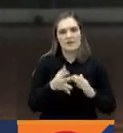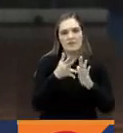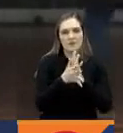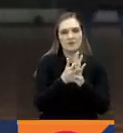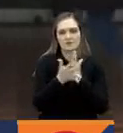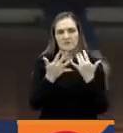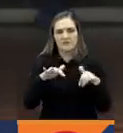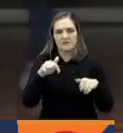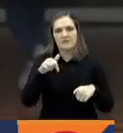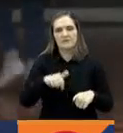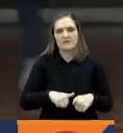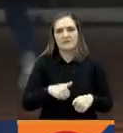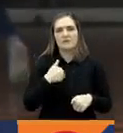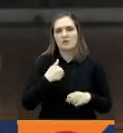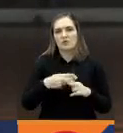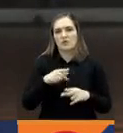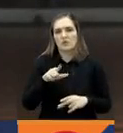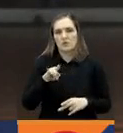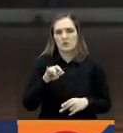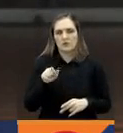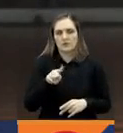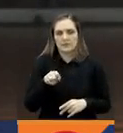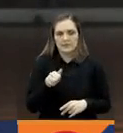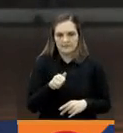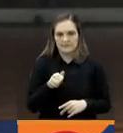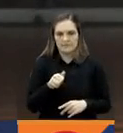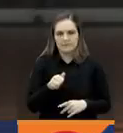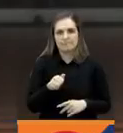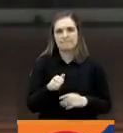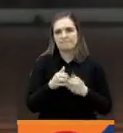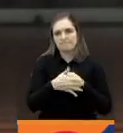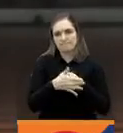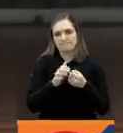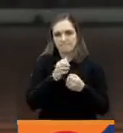esa es toda la información. Luisa Barberi, RTVC Noticias, conectados 24/7.